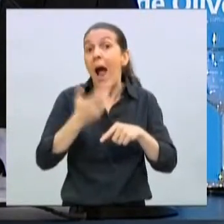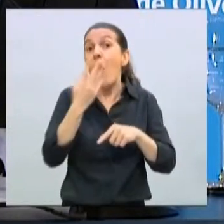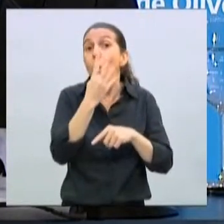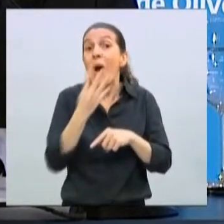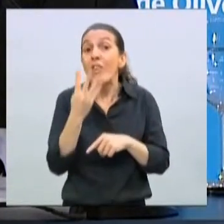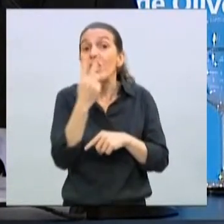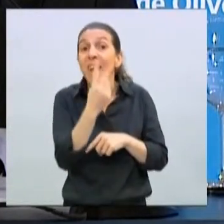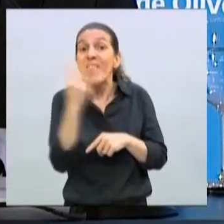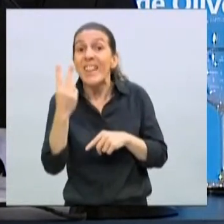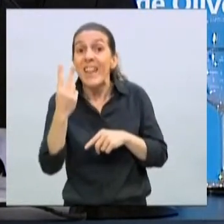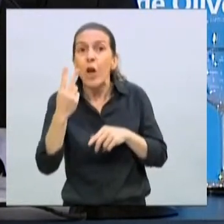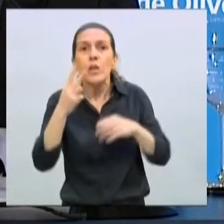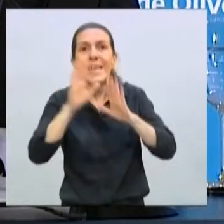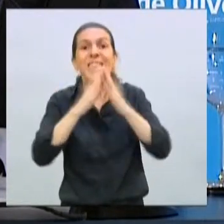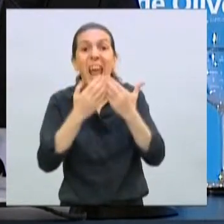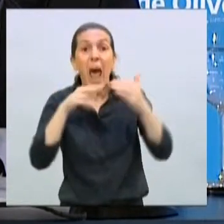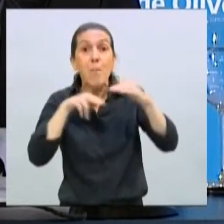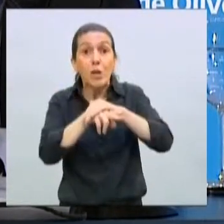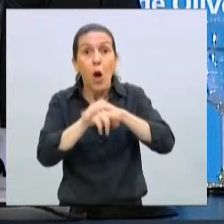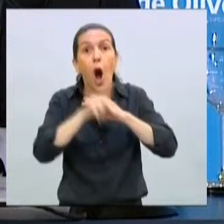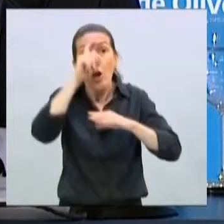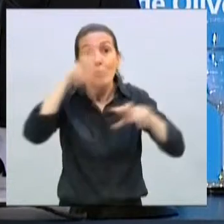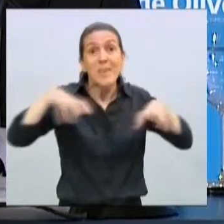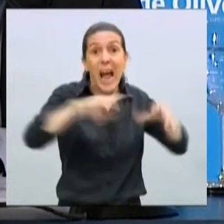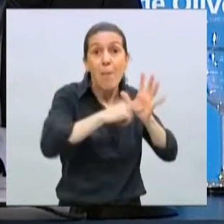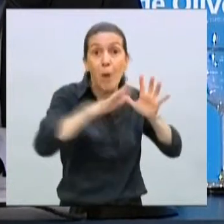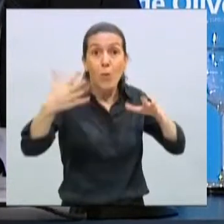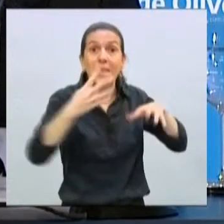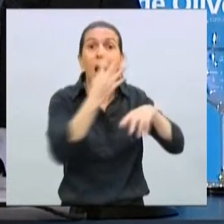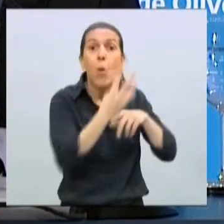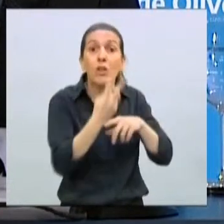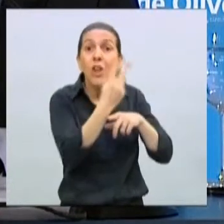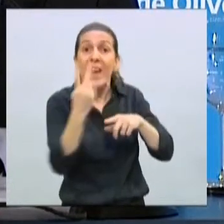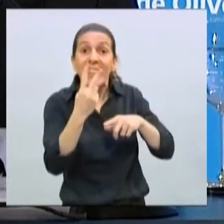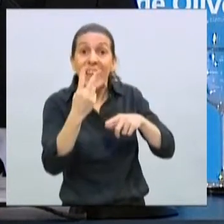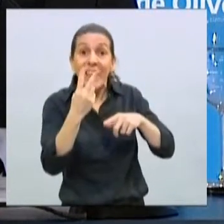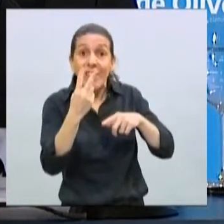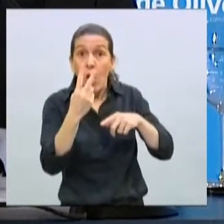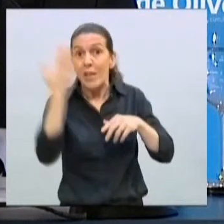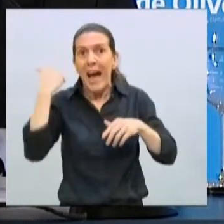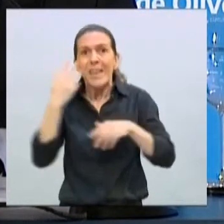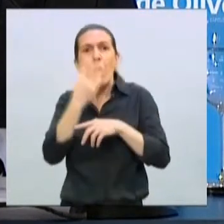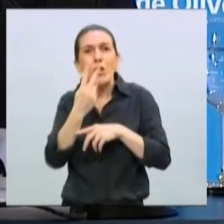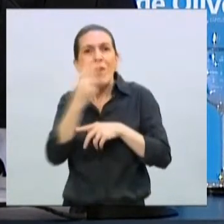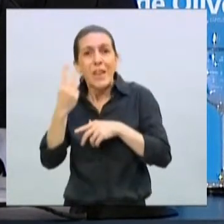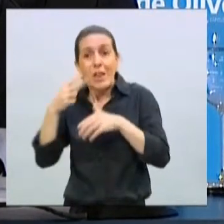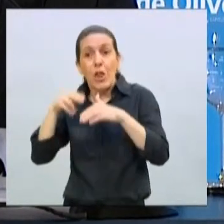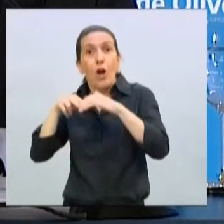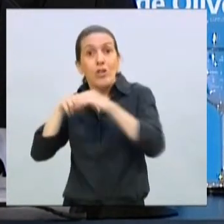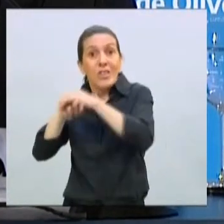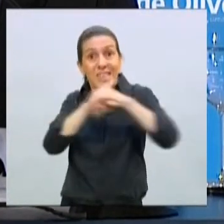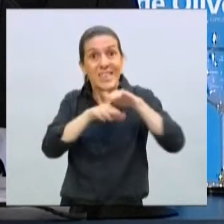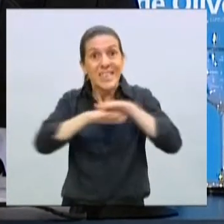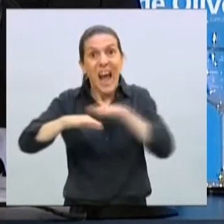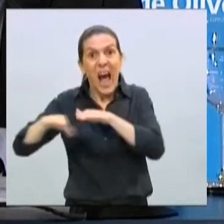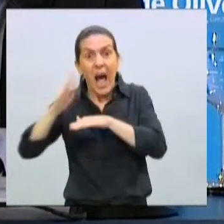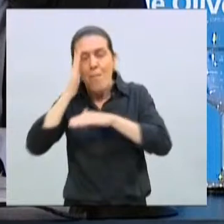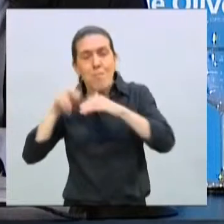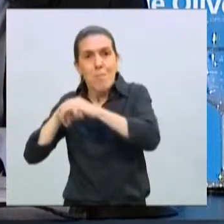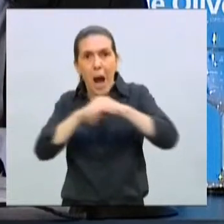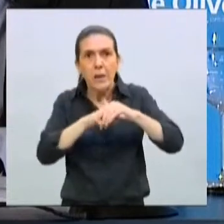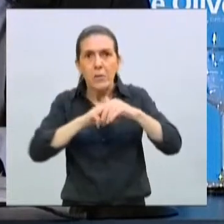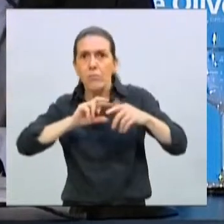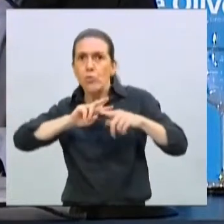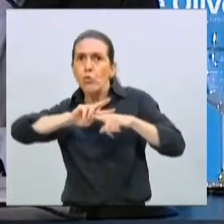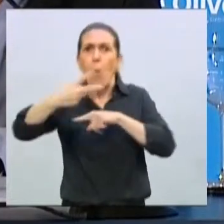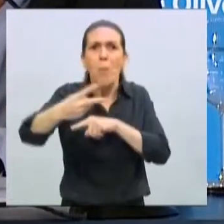terapia intensiva en hospitales provinciales, 422, a 976. Más que duplicamos. Eso es un esfuerzo